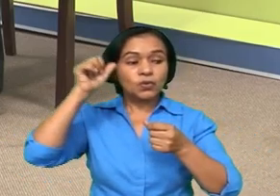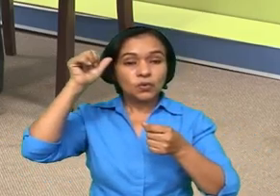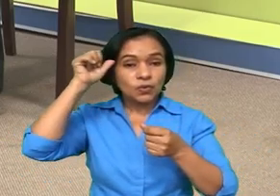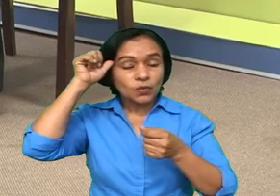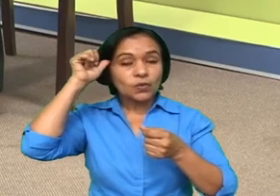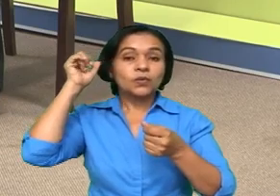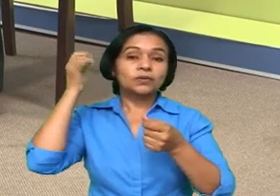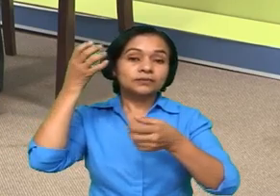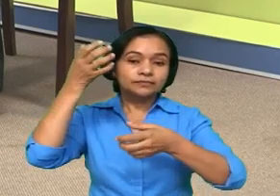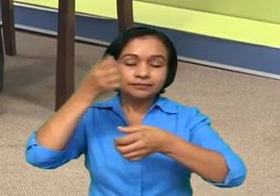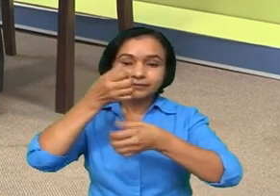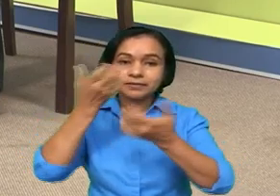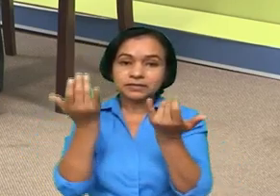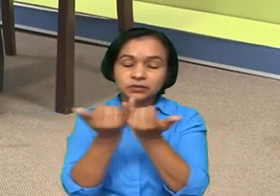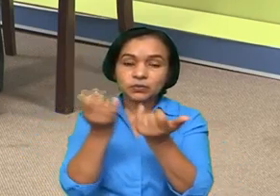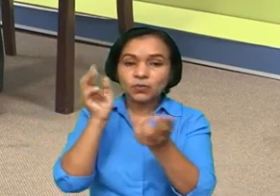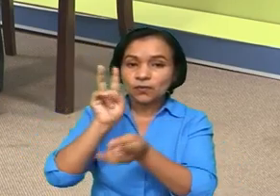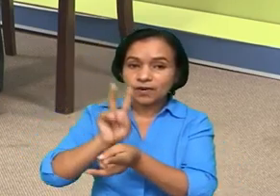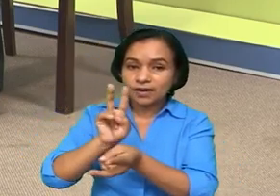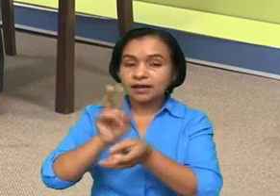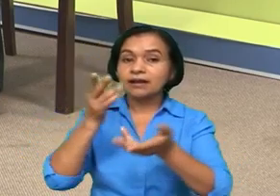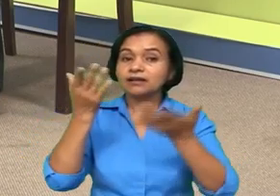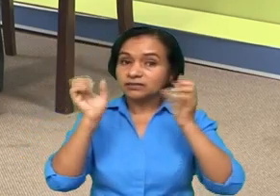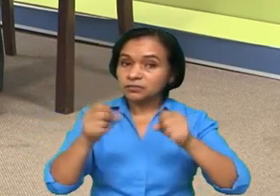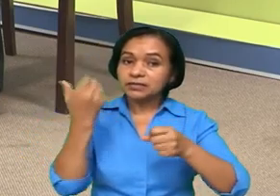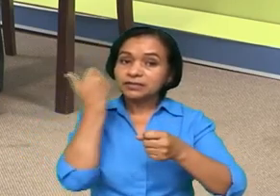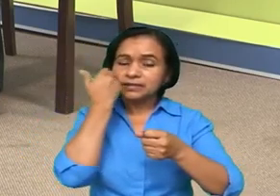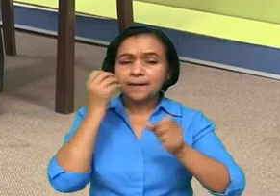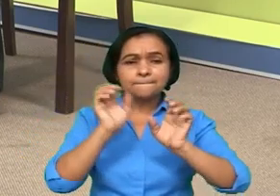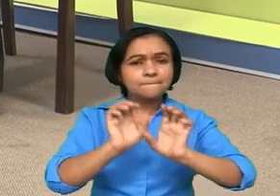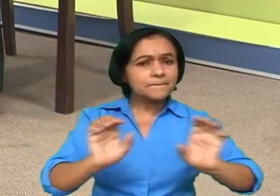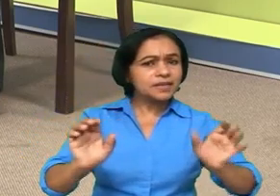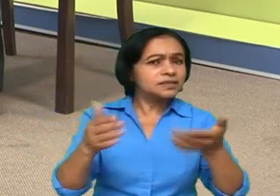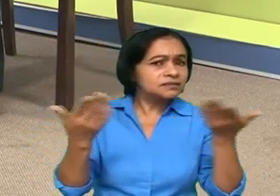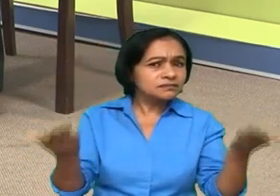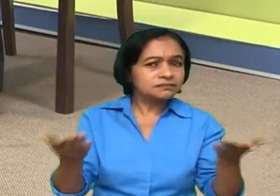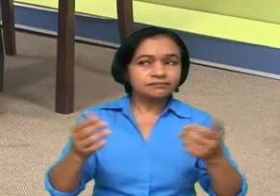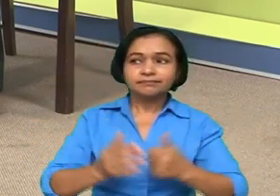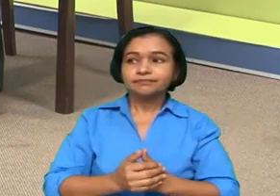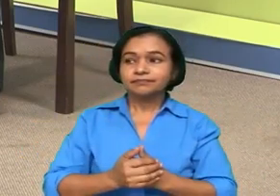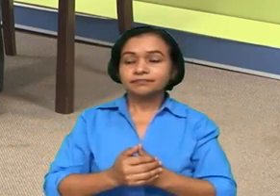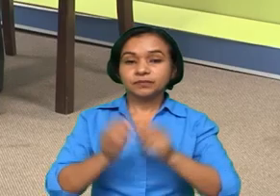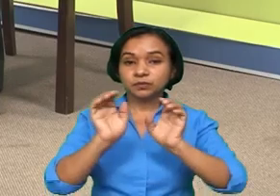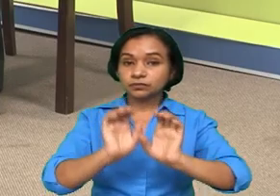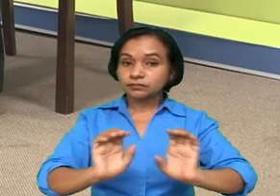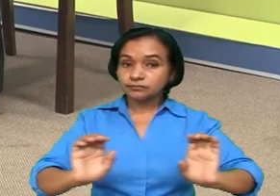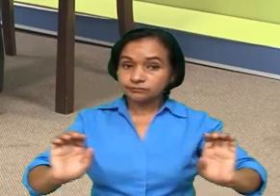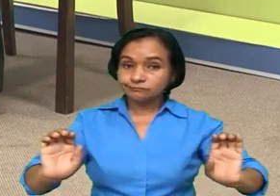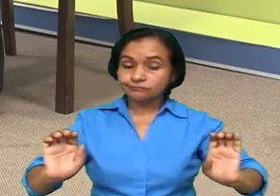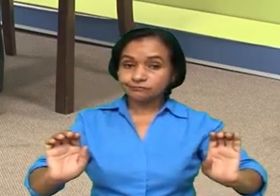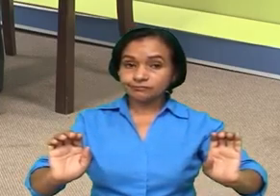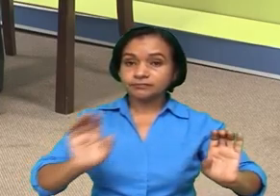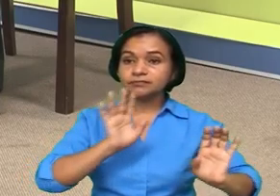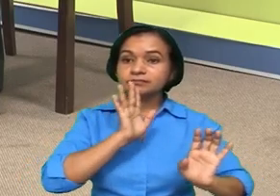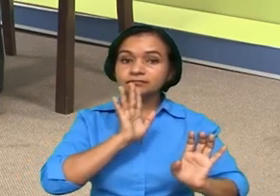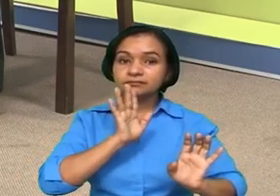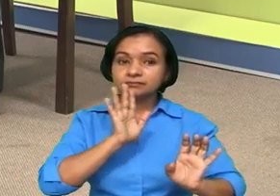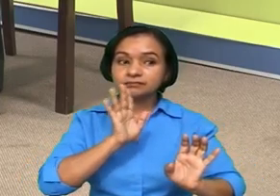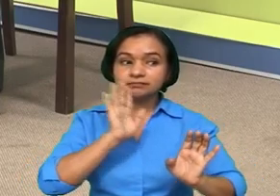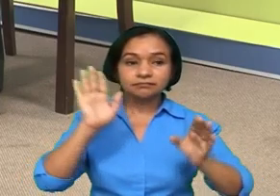relaciones sexuales y otros factores, pero en la niñez, ¿qué origina la infección? Okay. En la niñez, hablando de